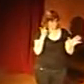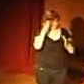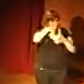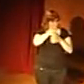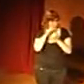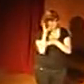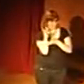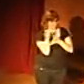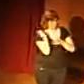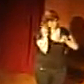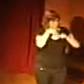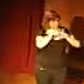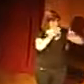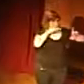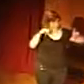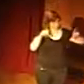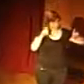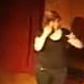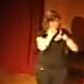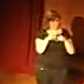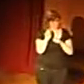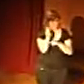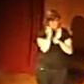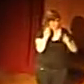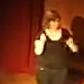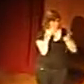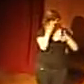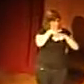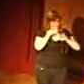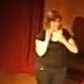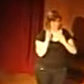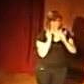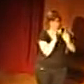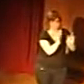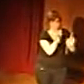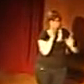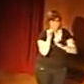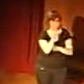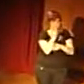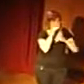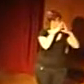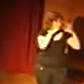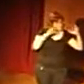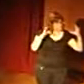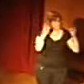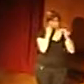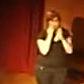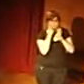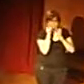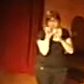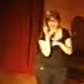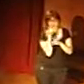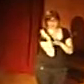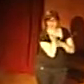elementos eh naturales en el paisaje los cielos plomizos cargados de nubes con accidentes atmosféricos como este